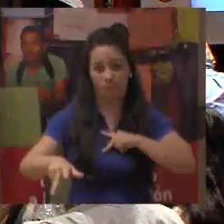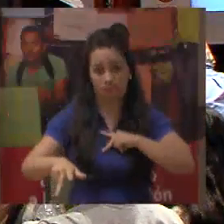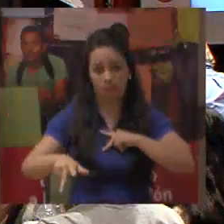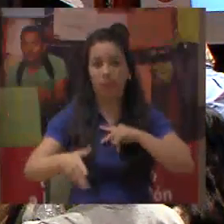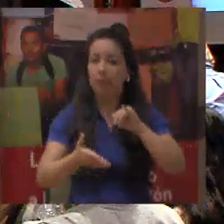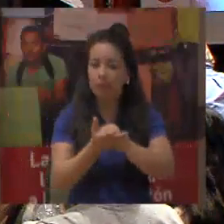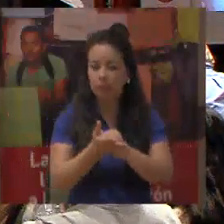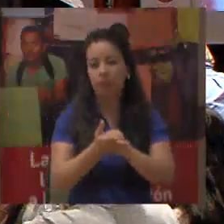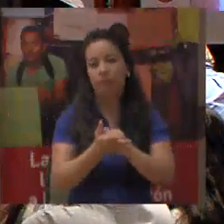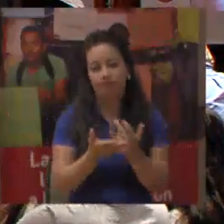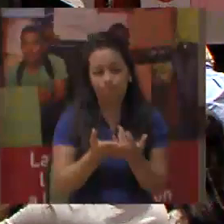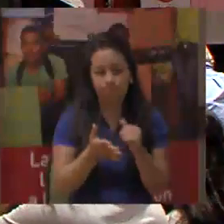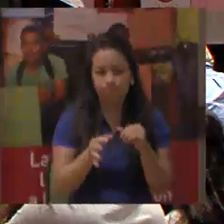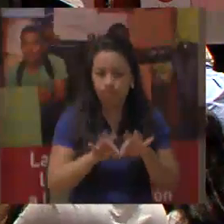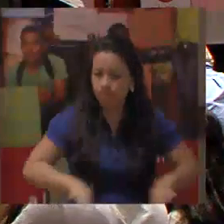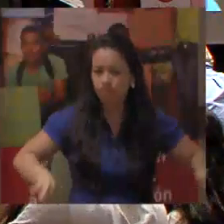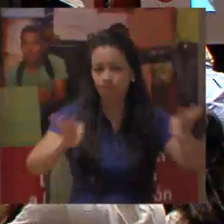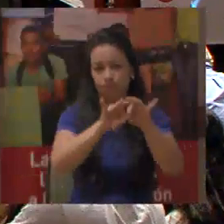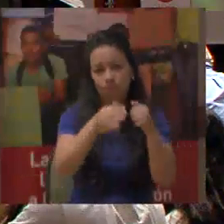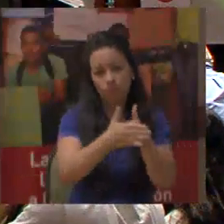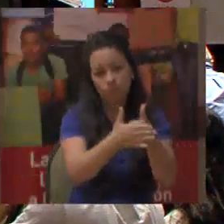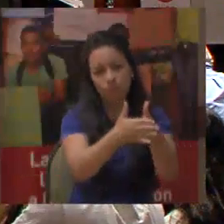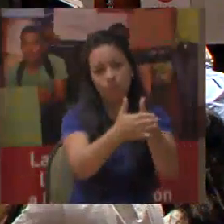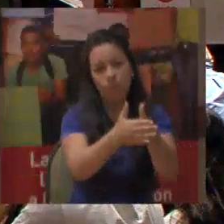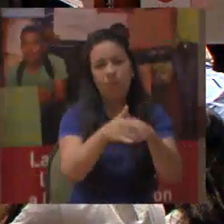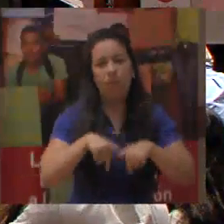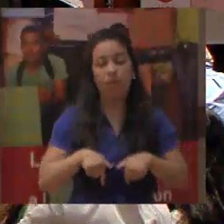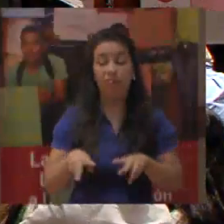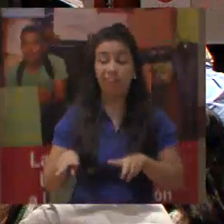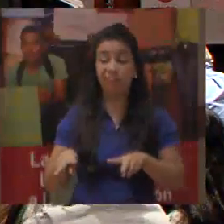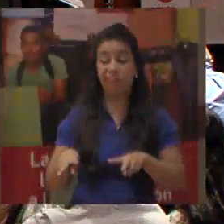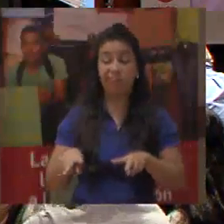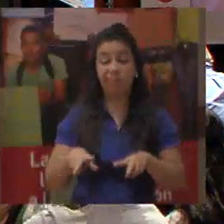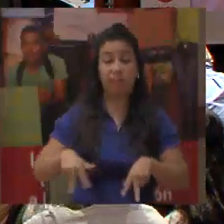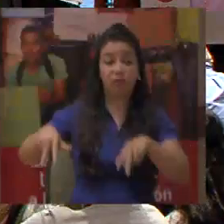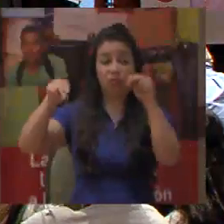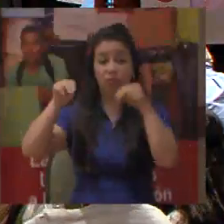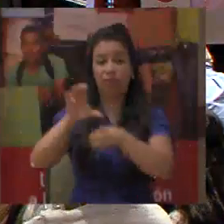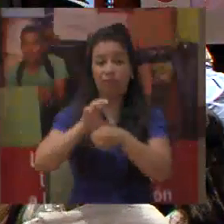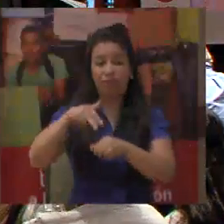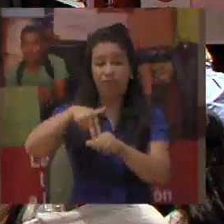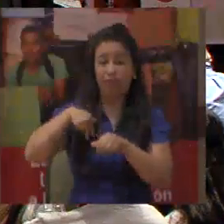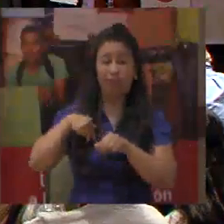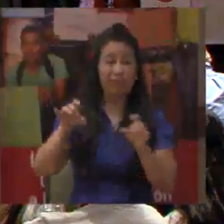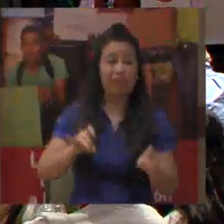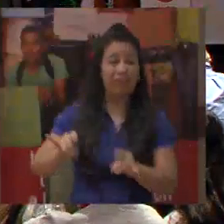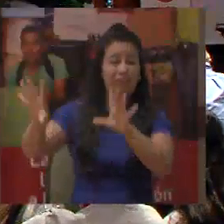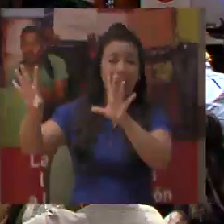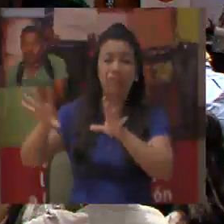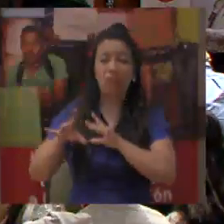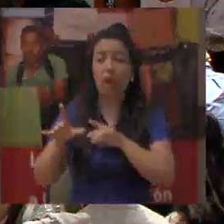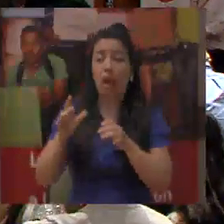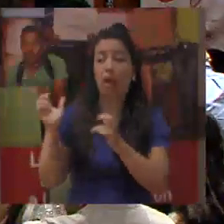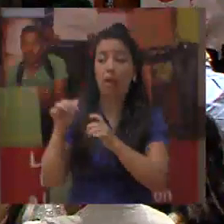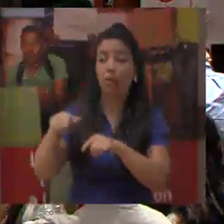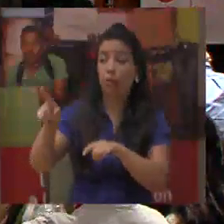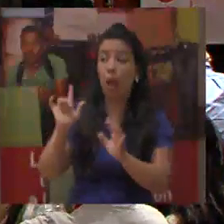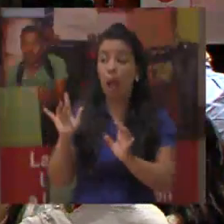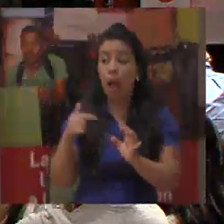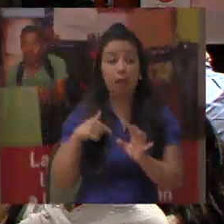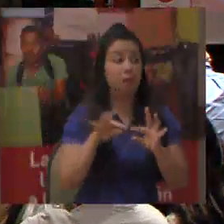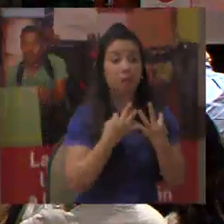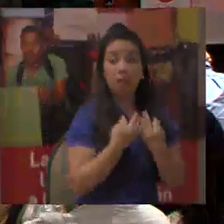no es esa indiferencia desde la sociedad civil o desde el empresariado. Lo que decía yo ahora es que la guerra es de los demás, eso pasa